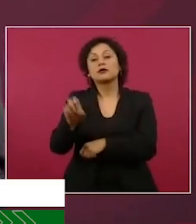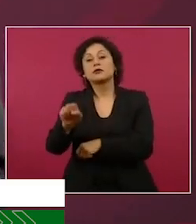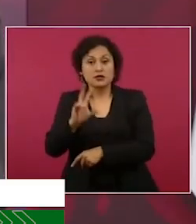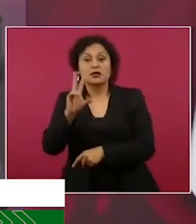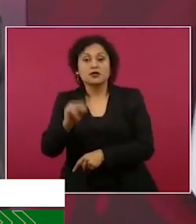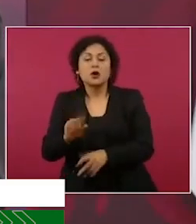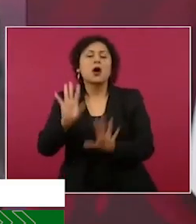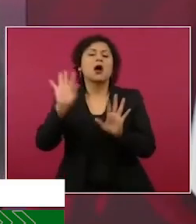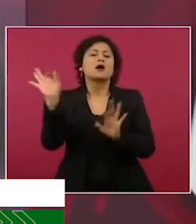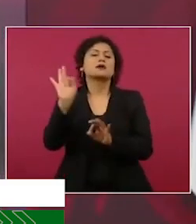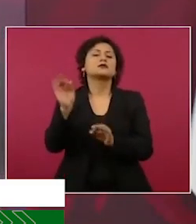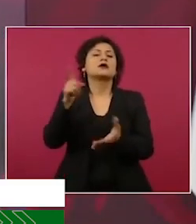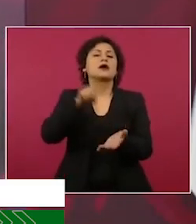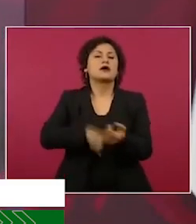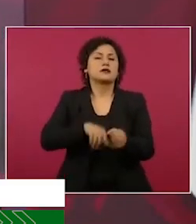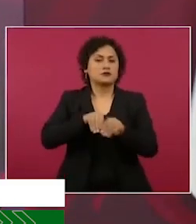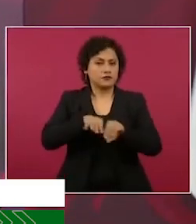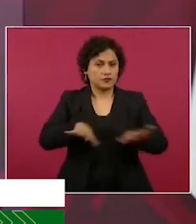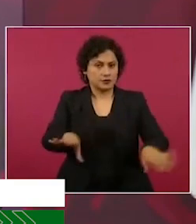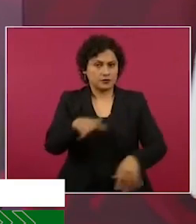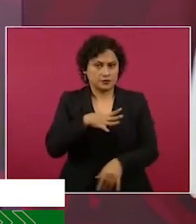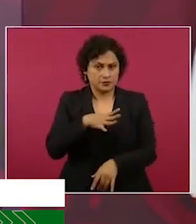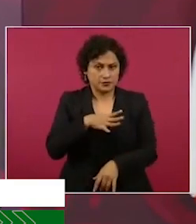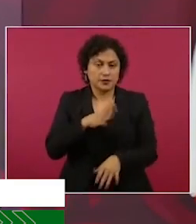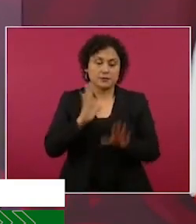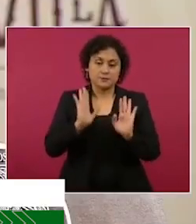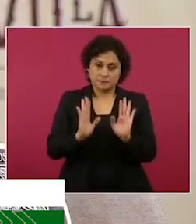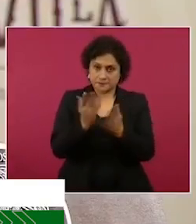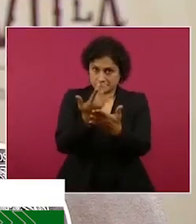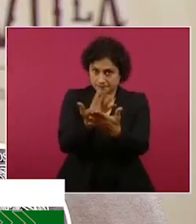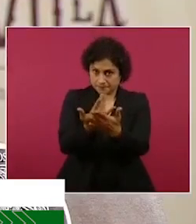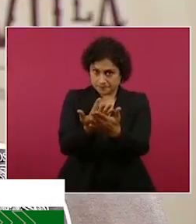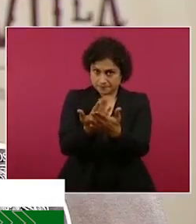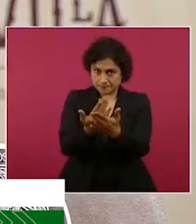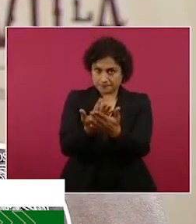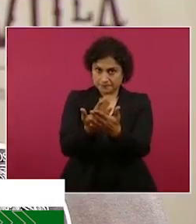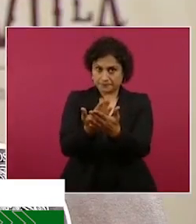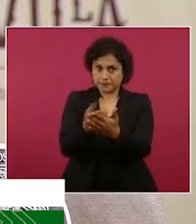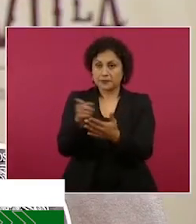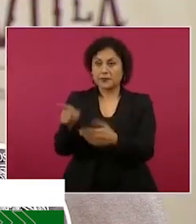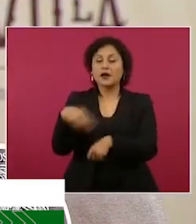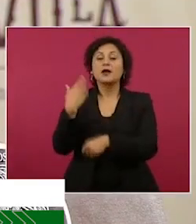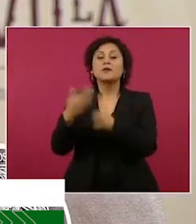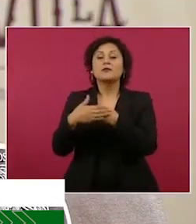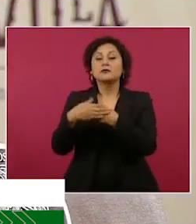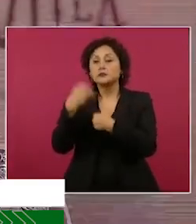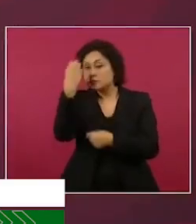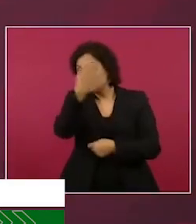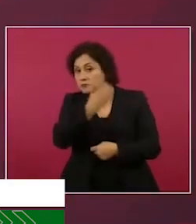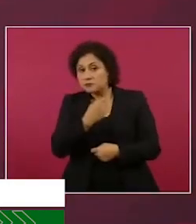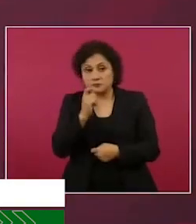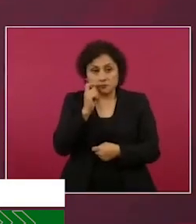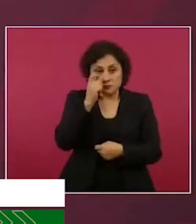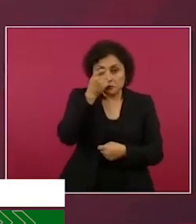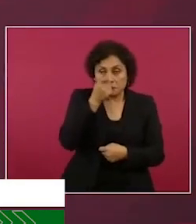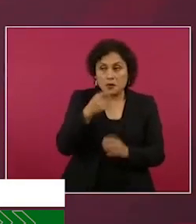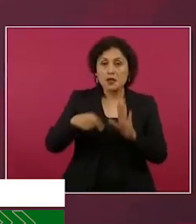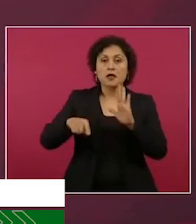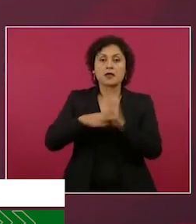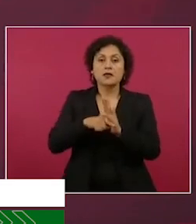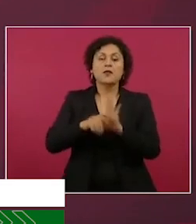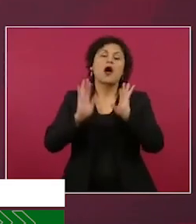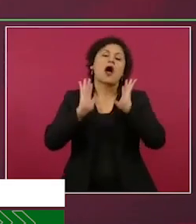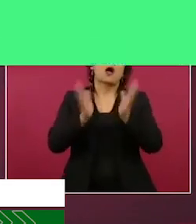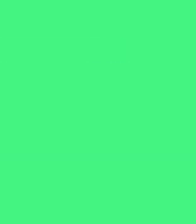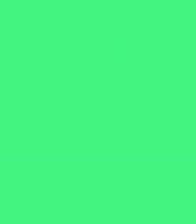presidente. Vamos a esperar a que salga ya negativo de COVID para detallar la agenda del